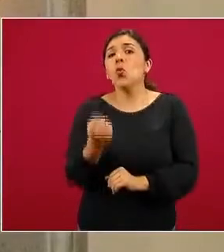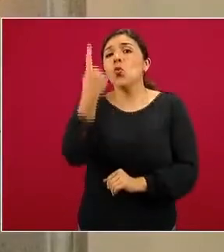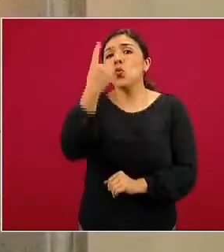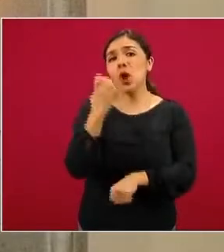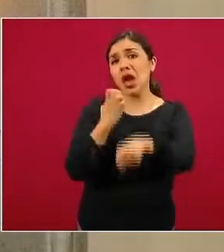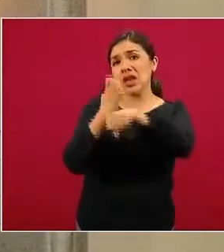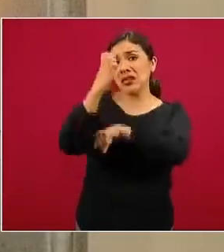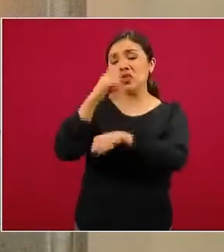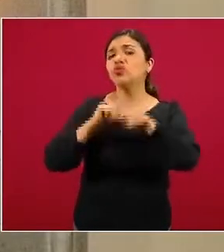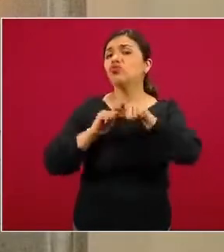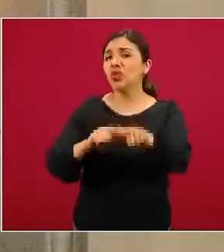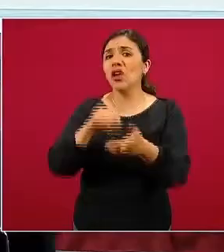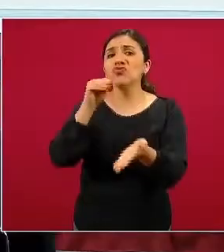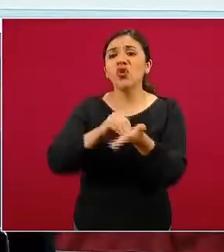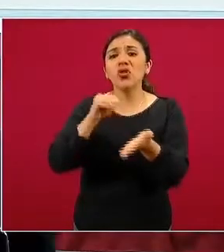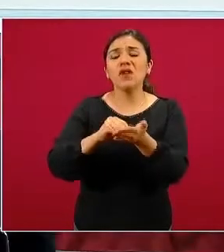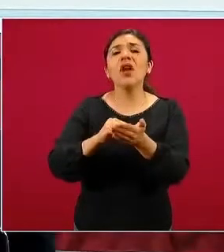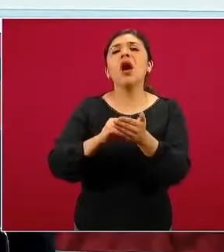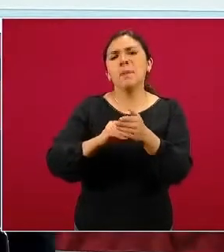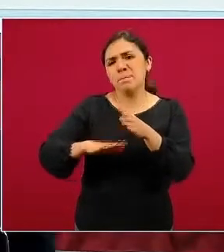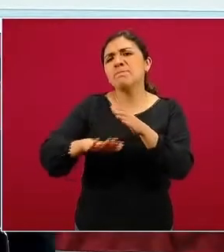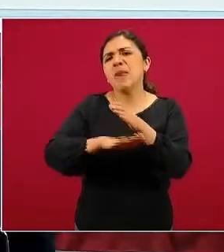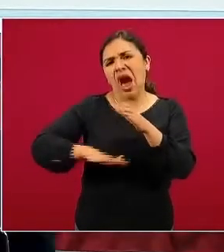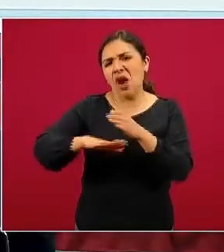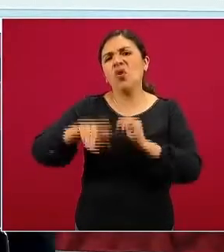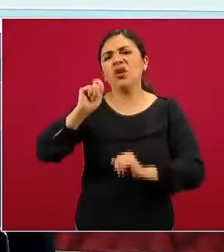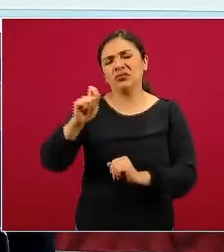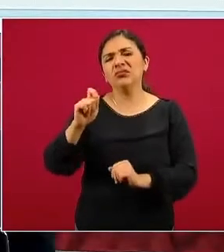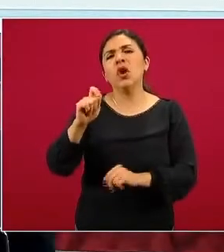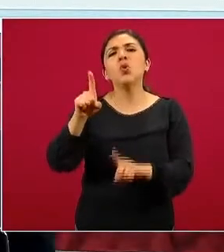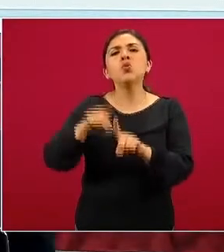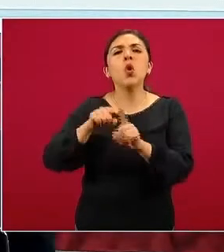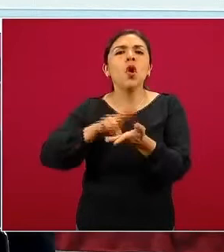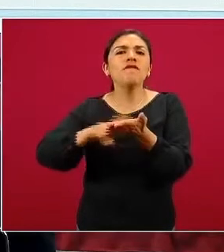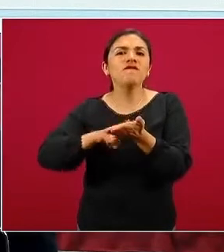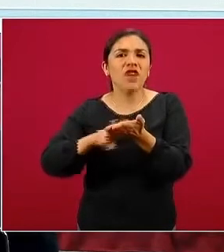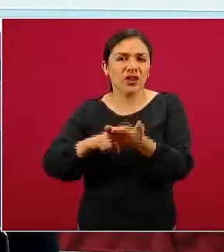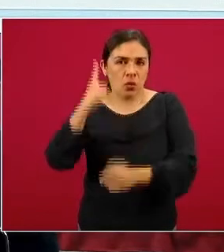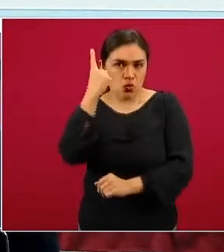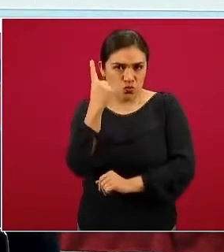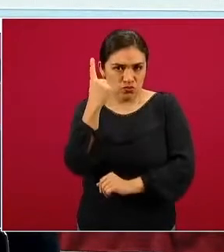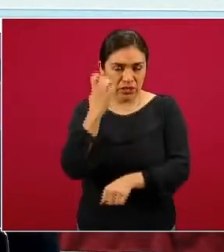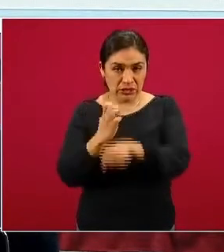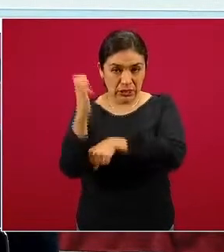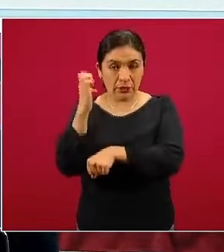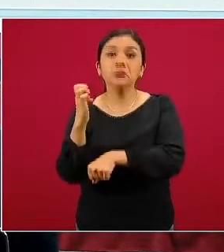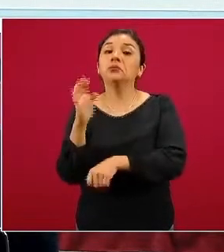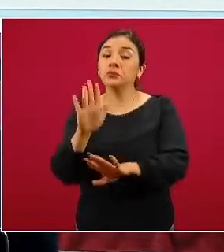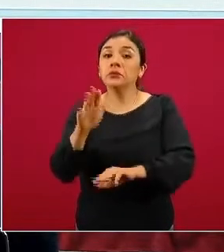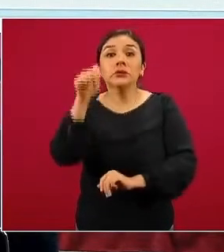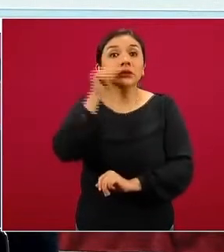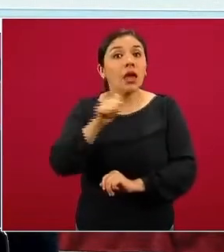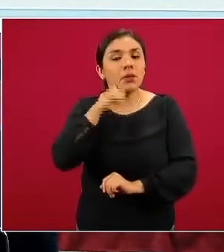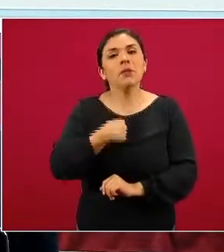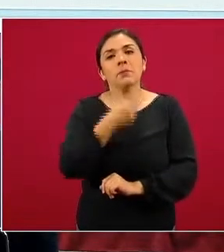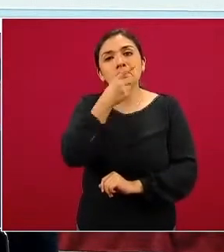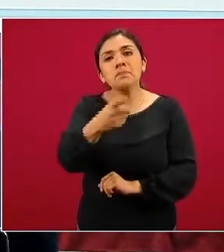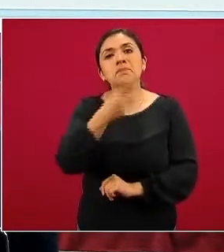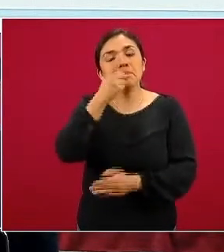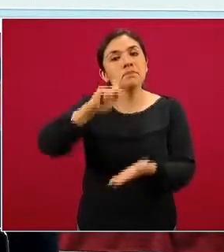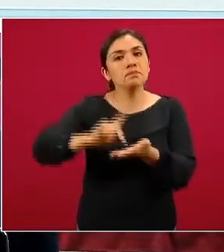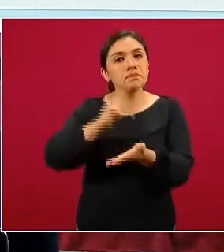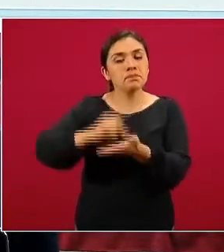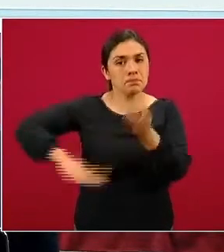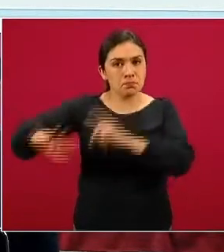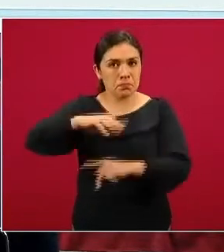que continúa en riesgo bajo, que es representado por el color verde. Entonces siempre reiteramos el llamado a